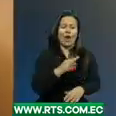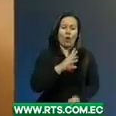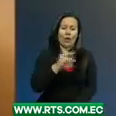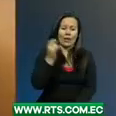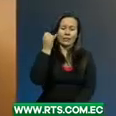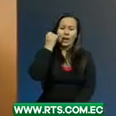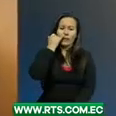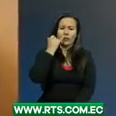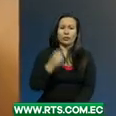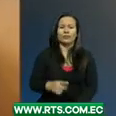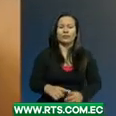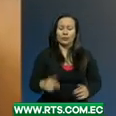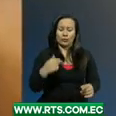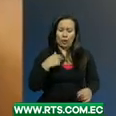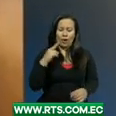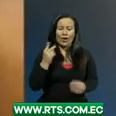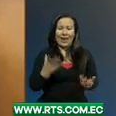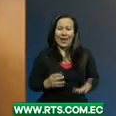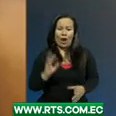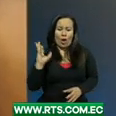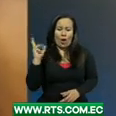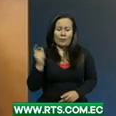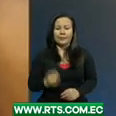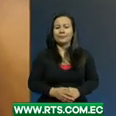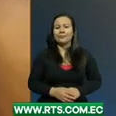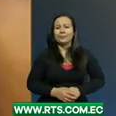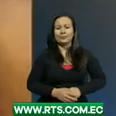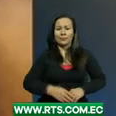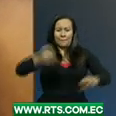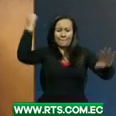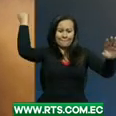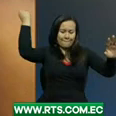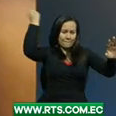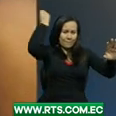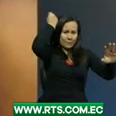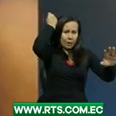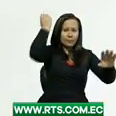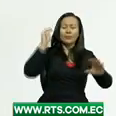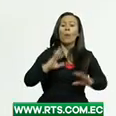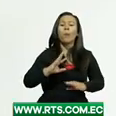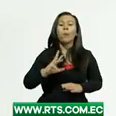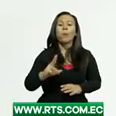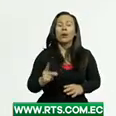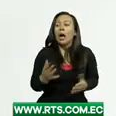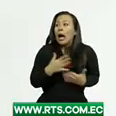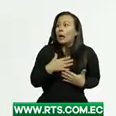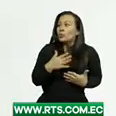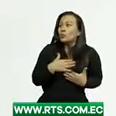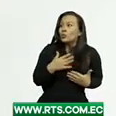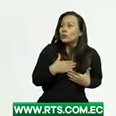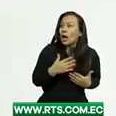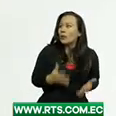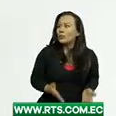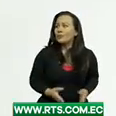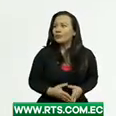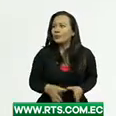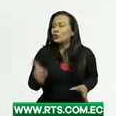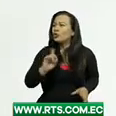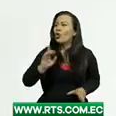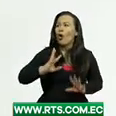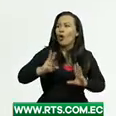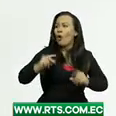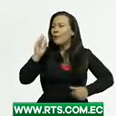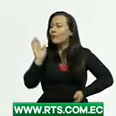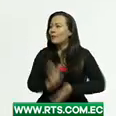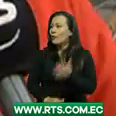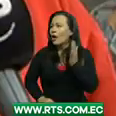Pero él, por no dejarse robar, lo cogieron y lo cuchillaron en la cabeza. Los ladrones, al verse asustados por eso, no le robaron y huyeron.